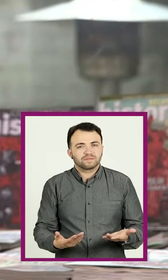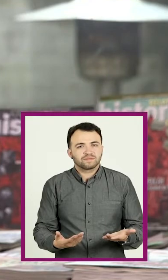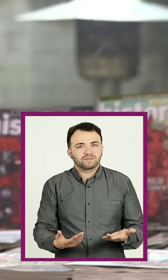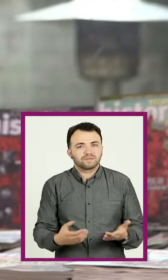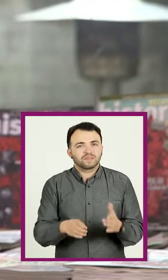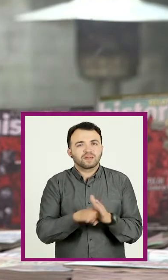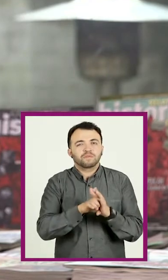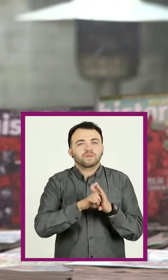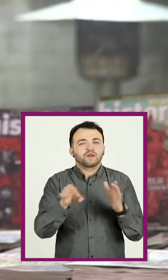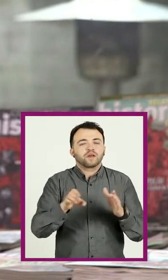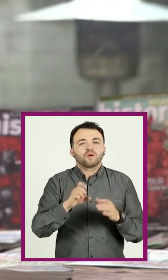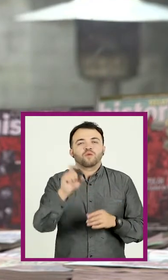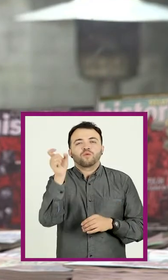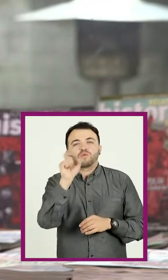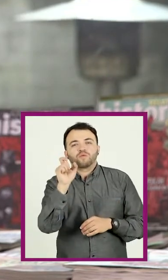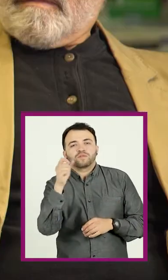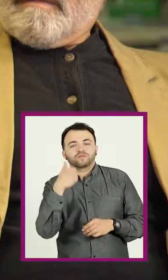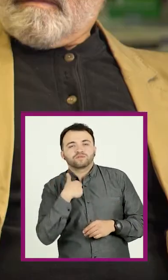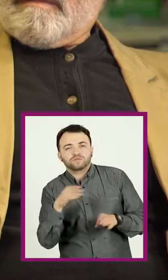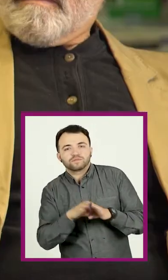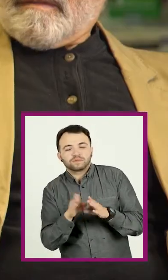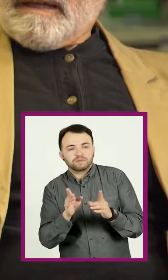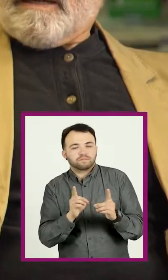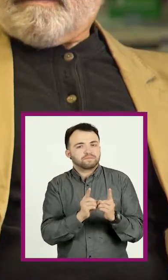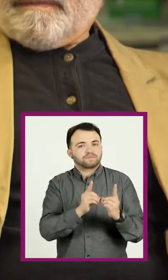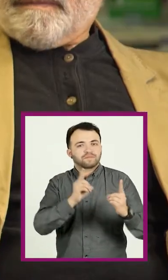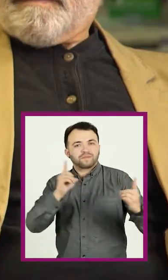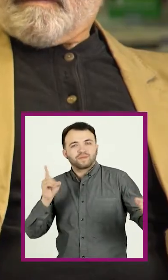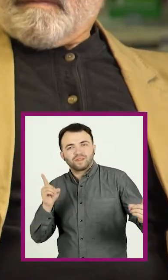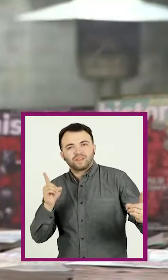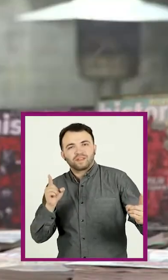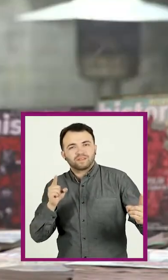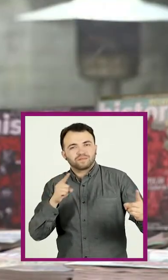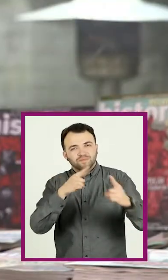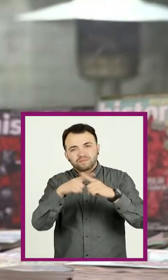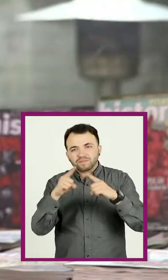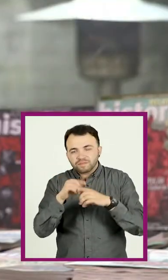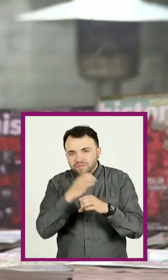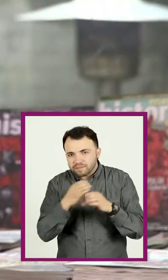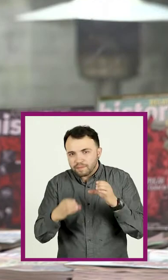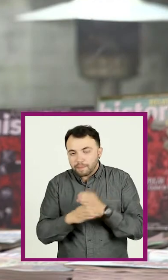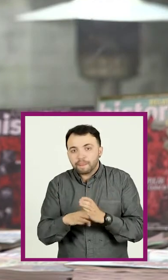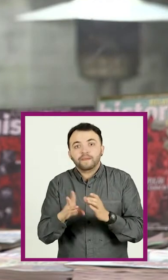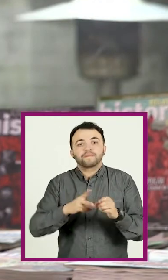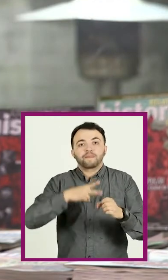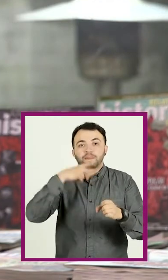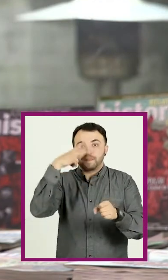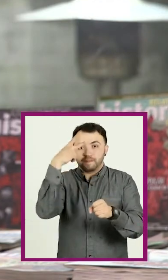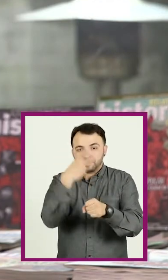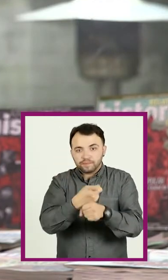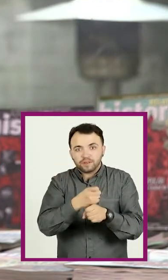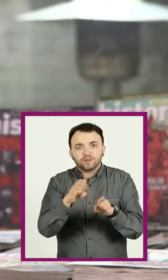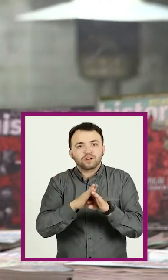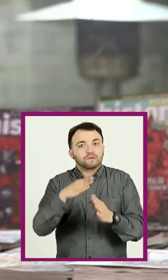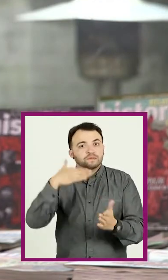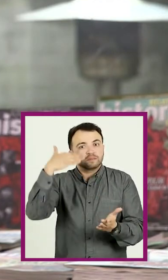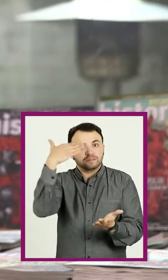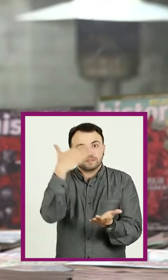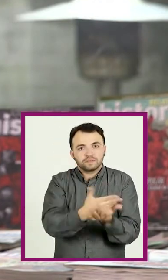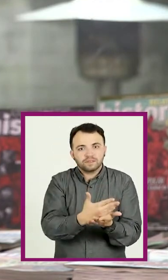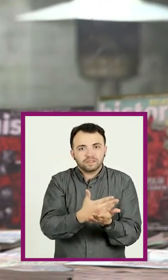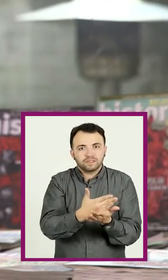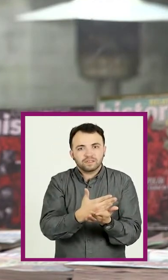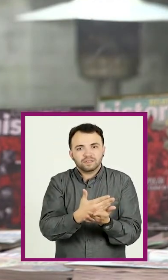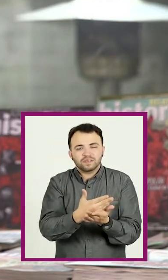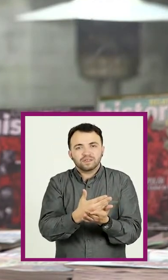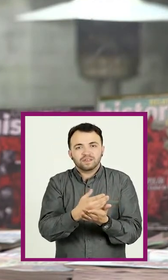nos separamos de los rituales dionisíacos, ¿no? Claro. Y la segunda vez que Occidente corta el camino de